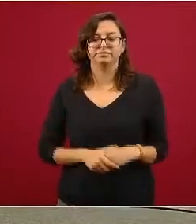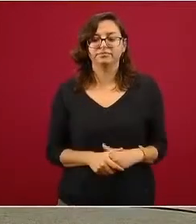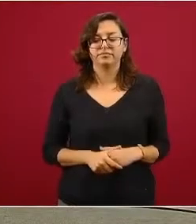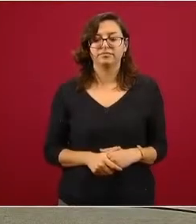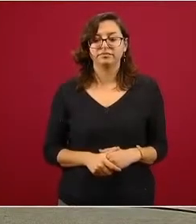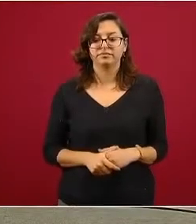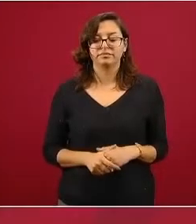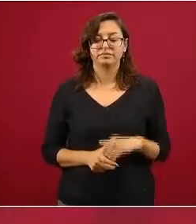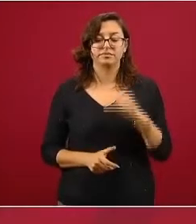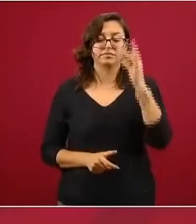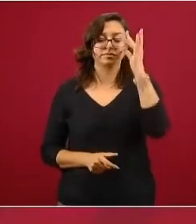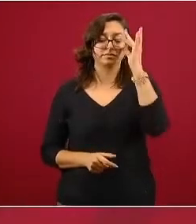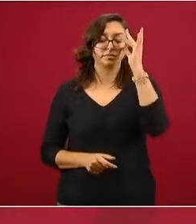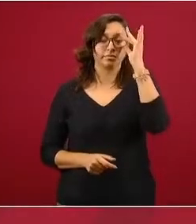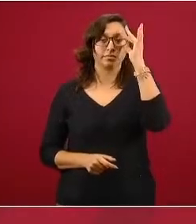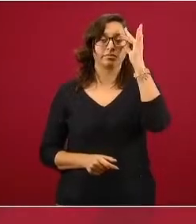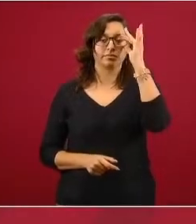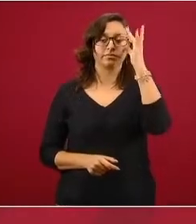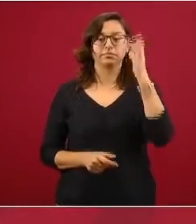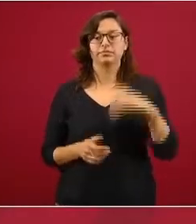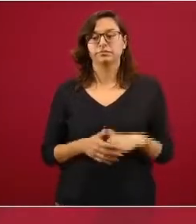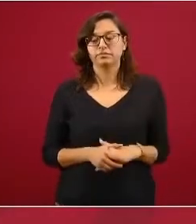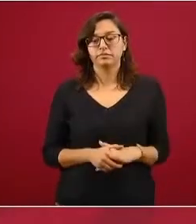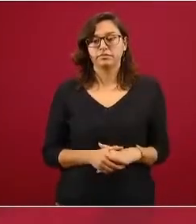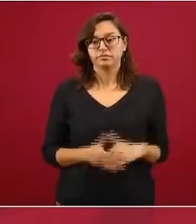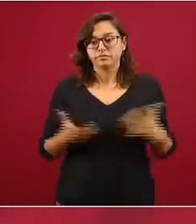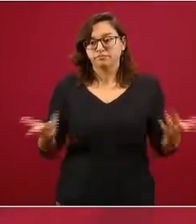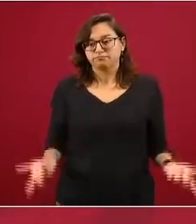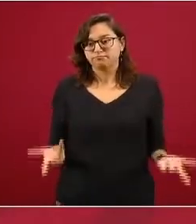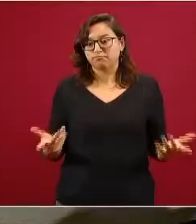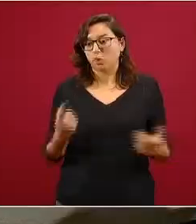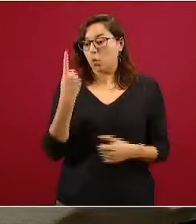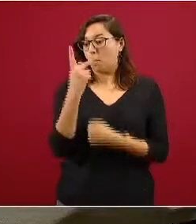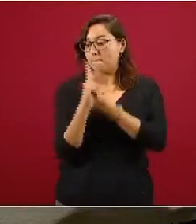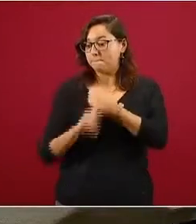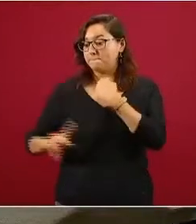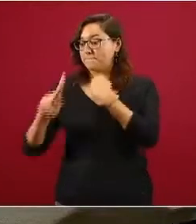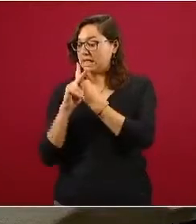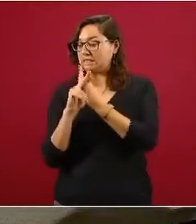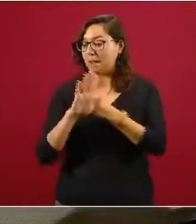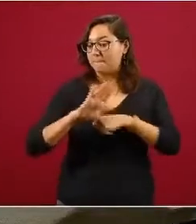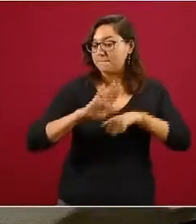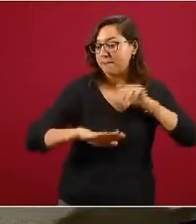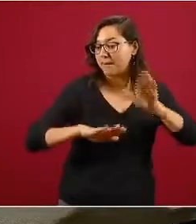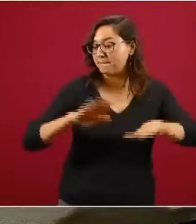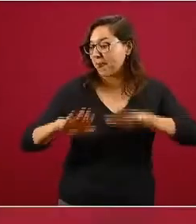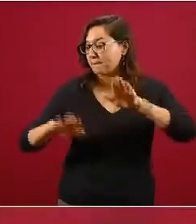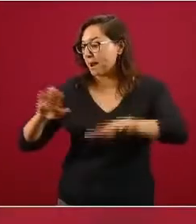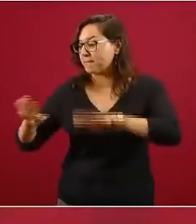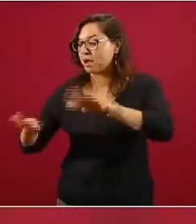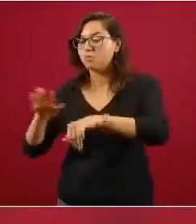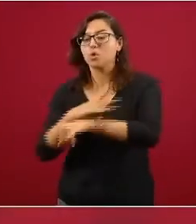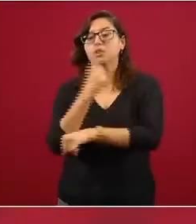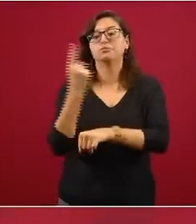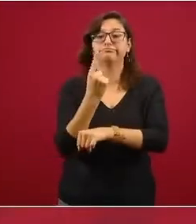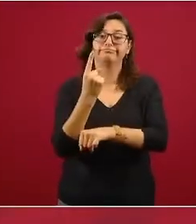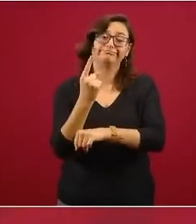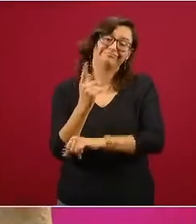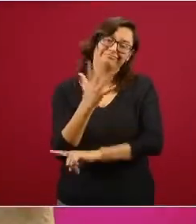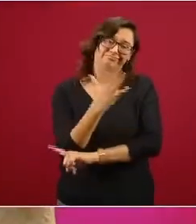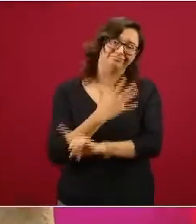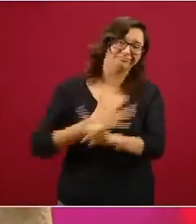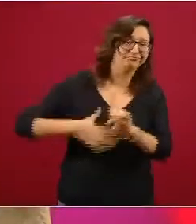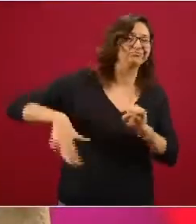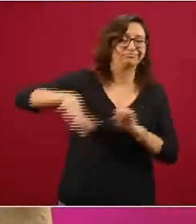Entonces, el perfil de mortalidad de un país depende mucho de su realidad social,